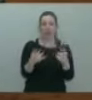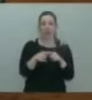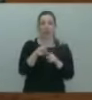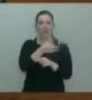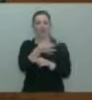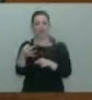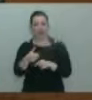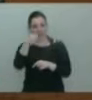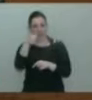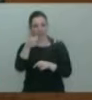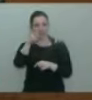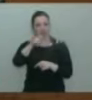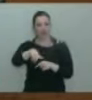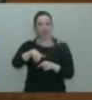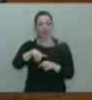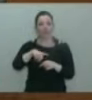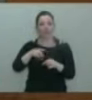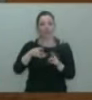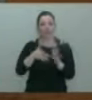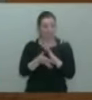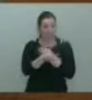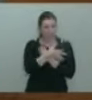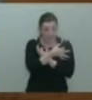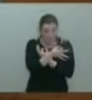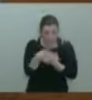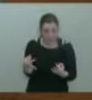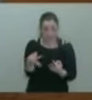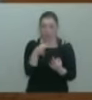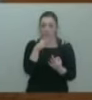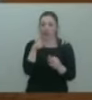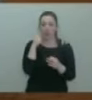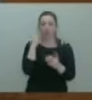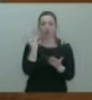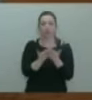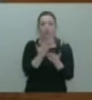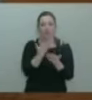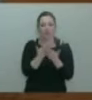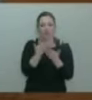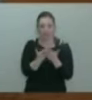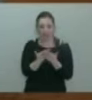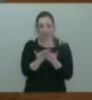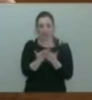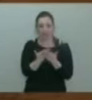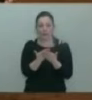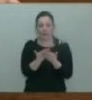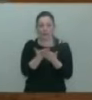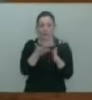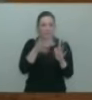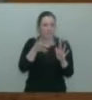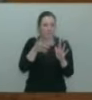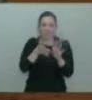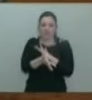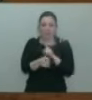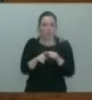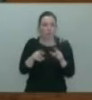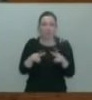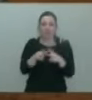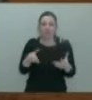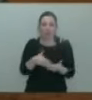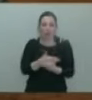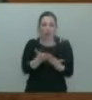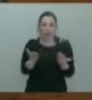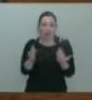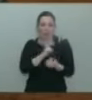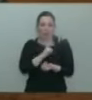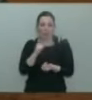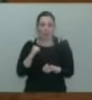eficaz y, por lo tanto, también más eficiente, que hubiesen justificado, en todo caso, acudir a una sociedad